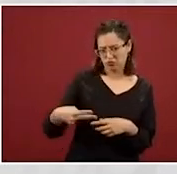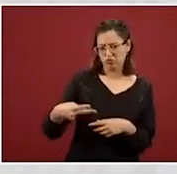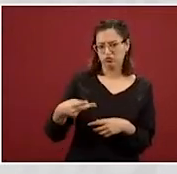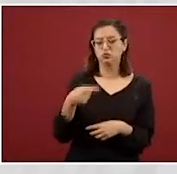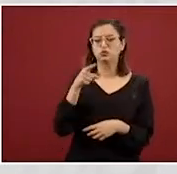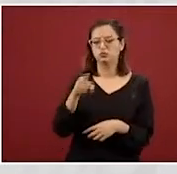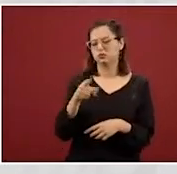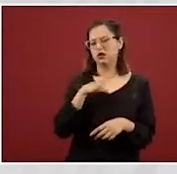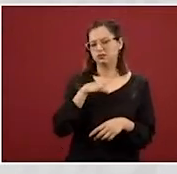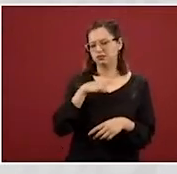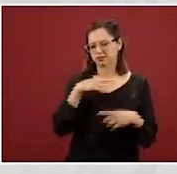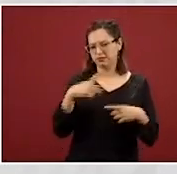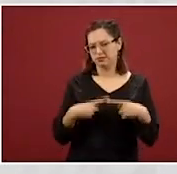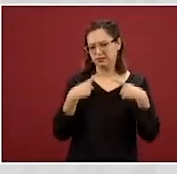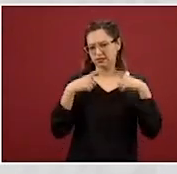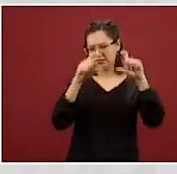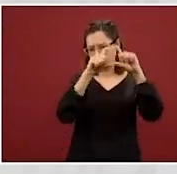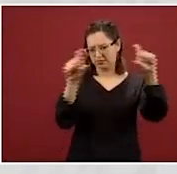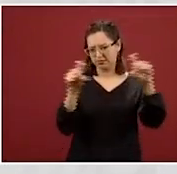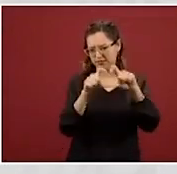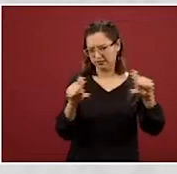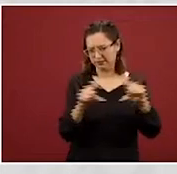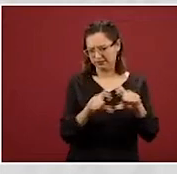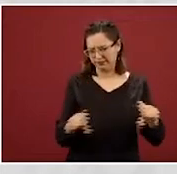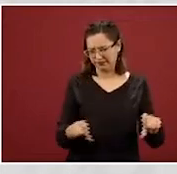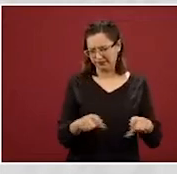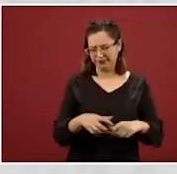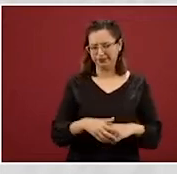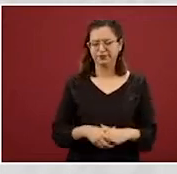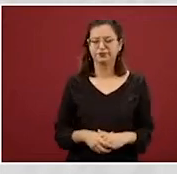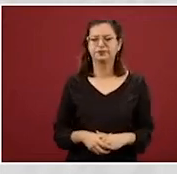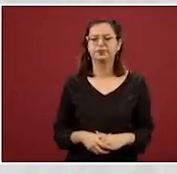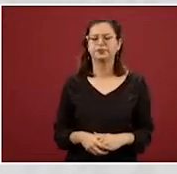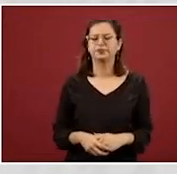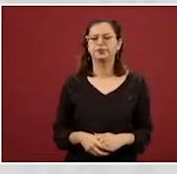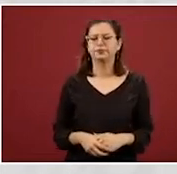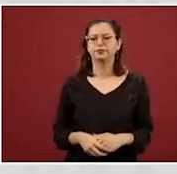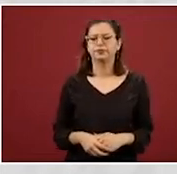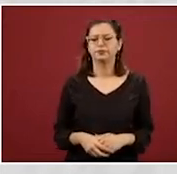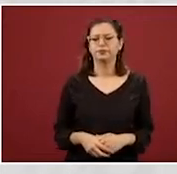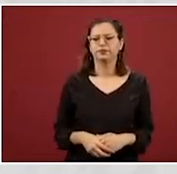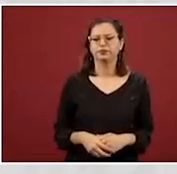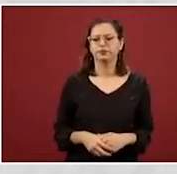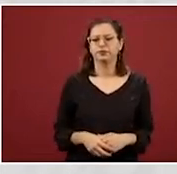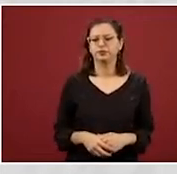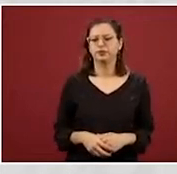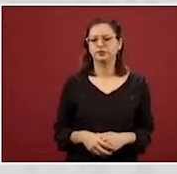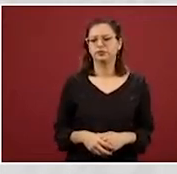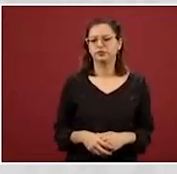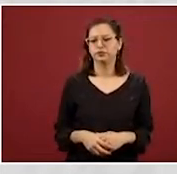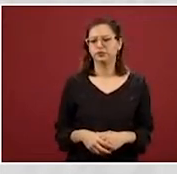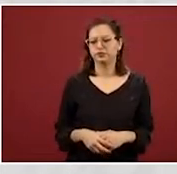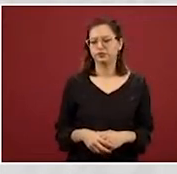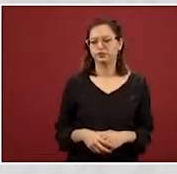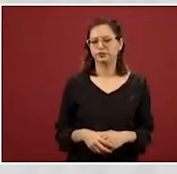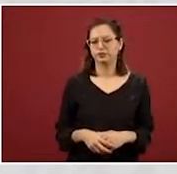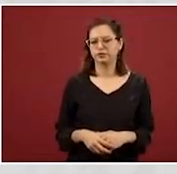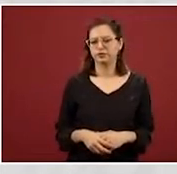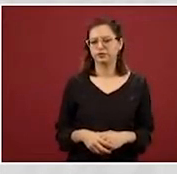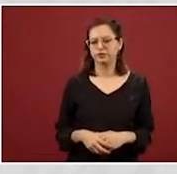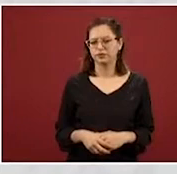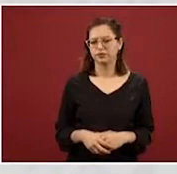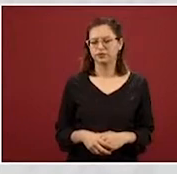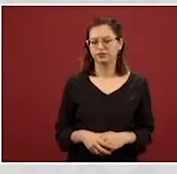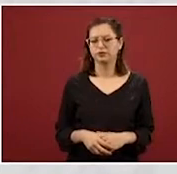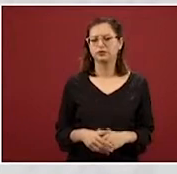número 700, y Servicio Pedregal del Carmen, también en León, Guanajuato, en Boulevard Delta, esquina Boulevard